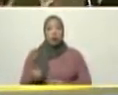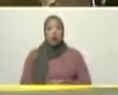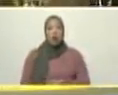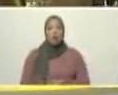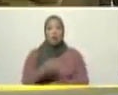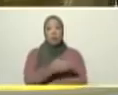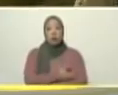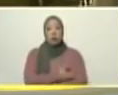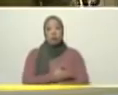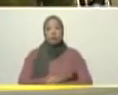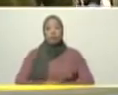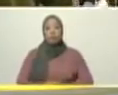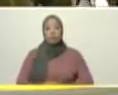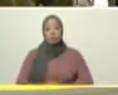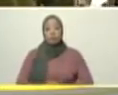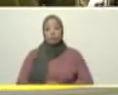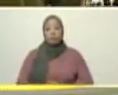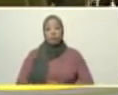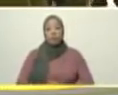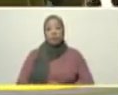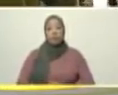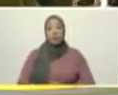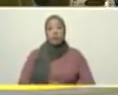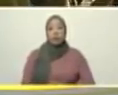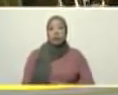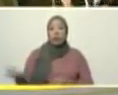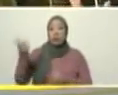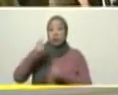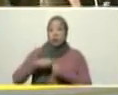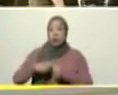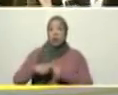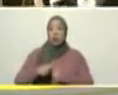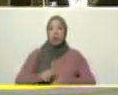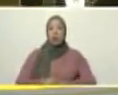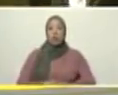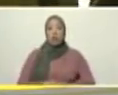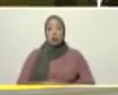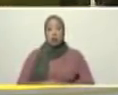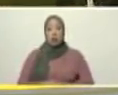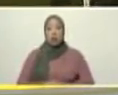ampliada, y ahí va a estar el centro de doctrina.